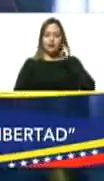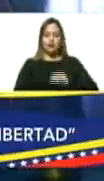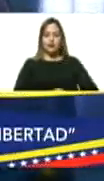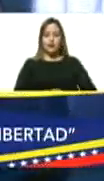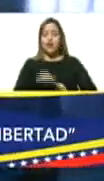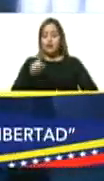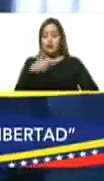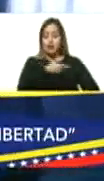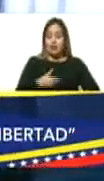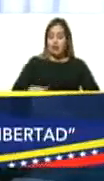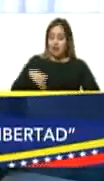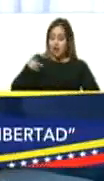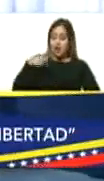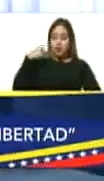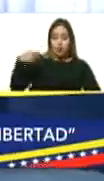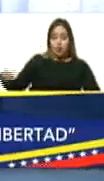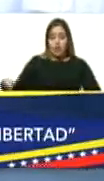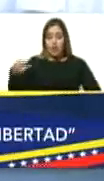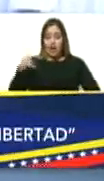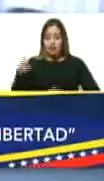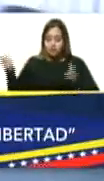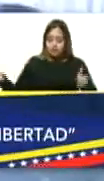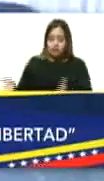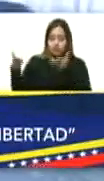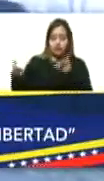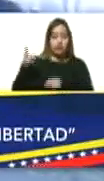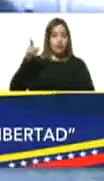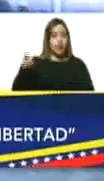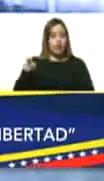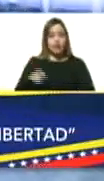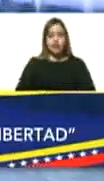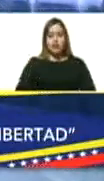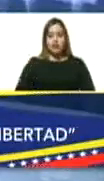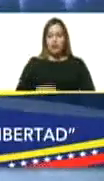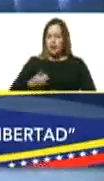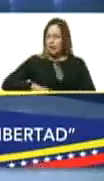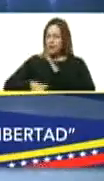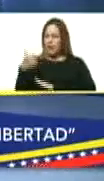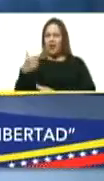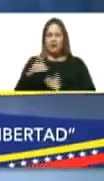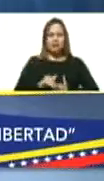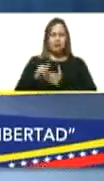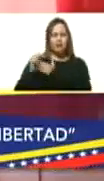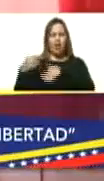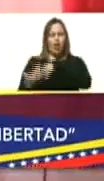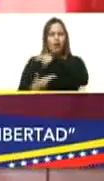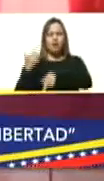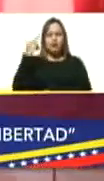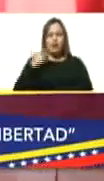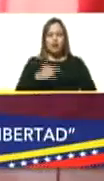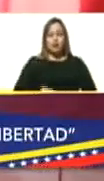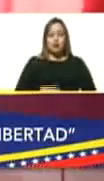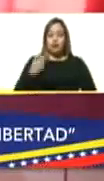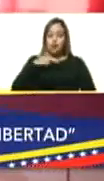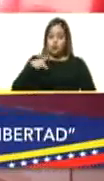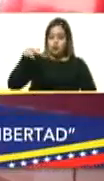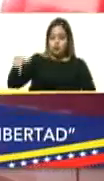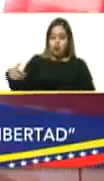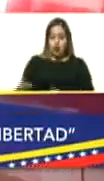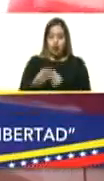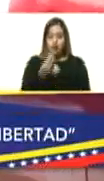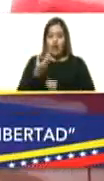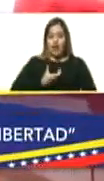de las políticas que por supuesto ha venido direccionando usted como, bueno, el máximo líder de la Revolución Bolivariana, y que nosotros aquí estamos con nuestra alcaldesa